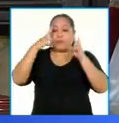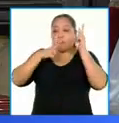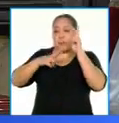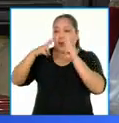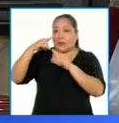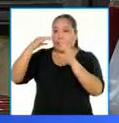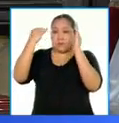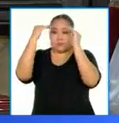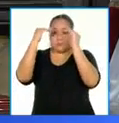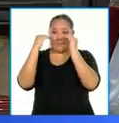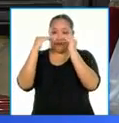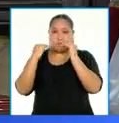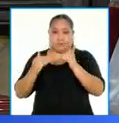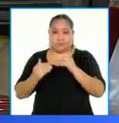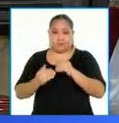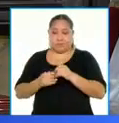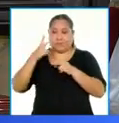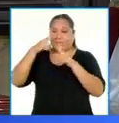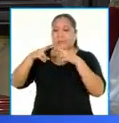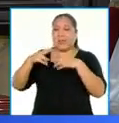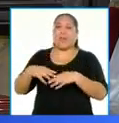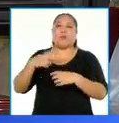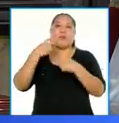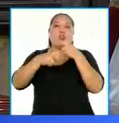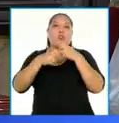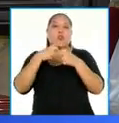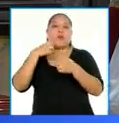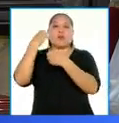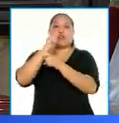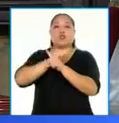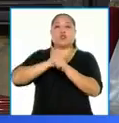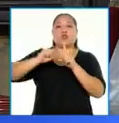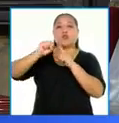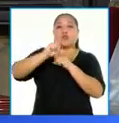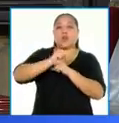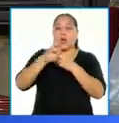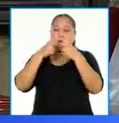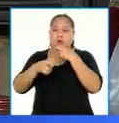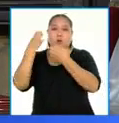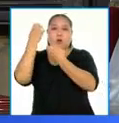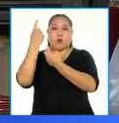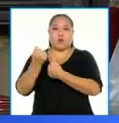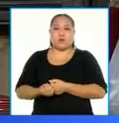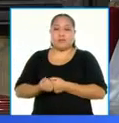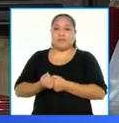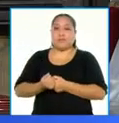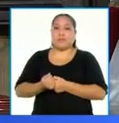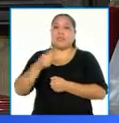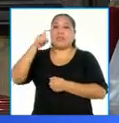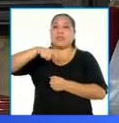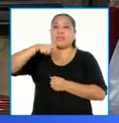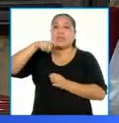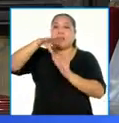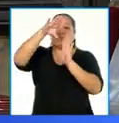Considerando el contexto social y económico, así como la necesidad de reducir la movilidad y